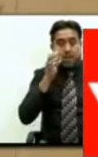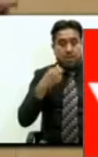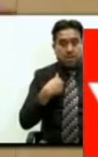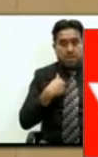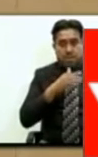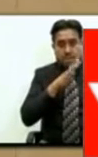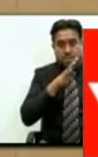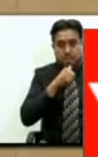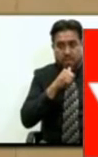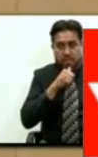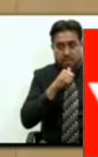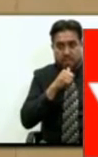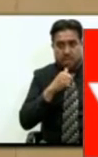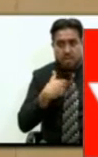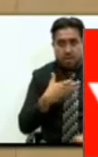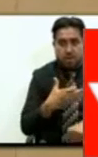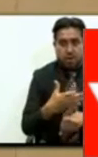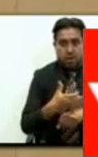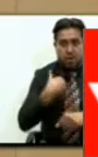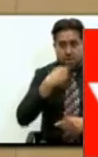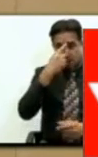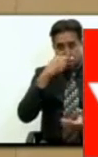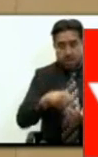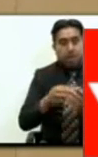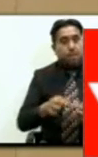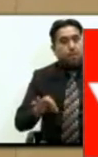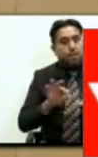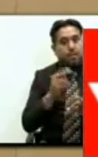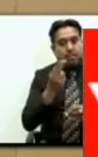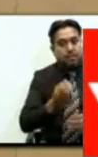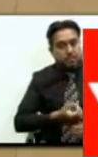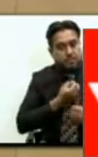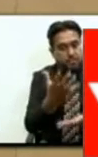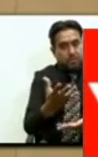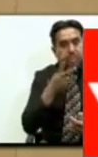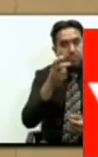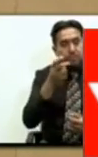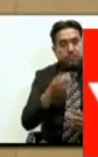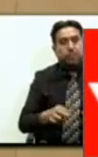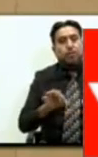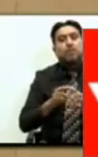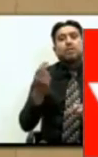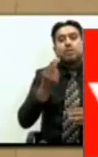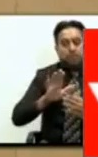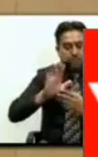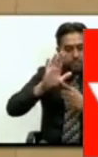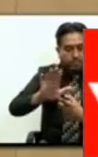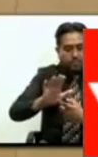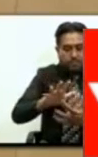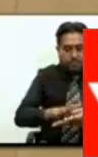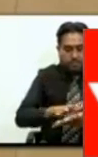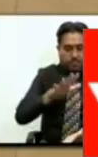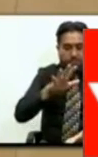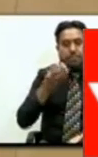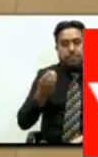ante ciertas circunstancias que me parece importantísimo tener que exhibir las porque es importante exhibir los excesos